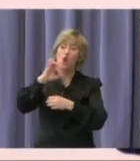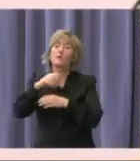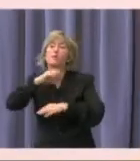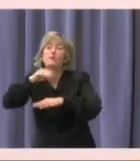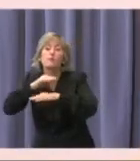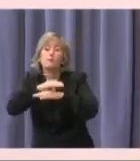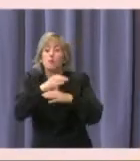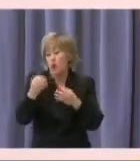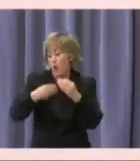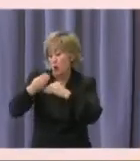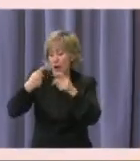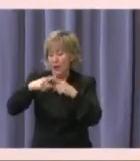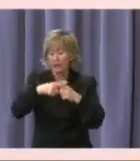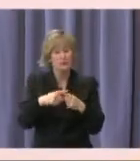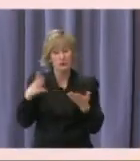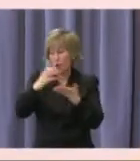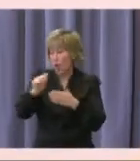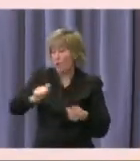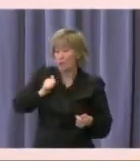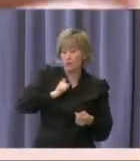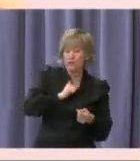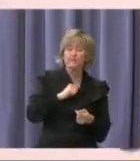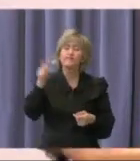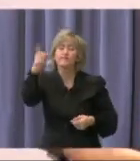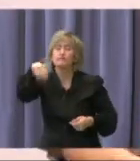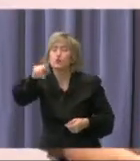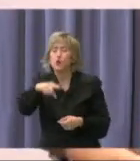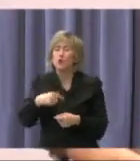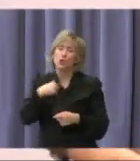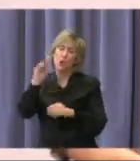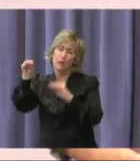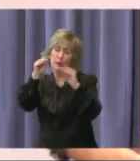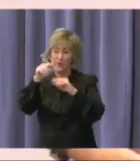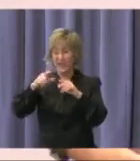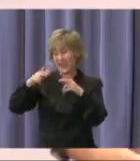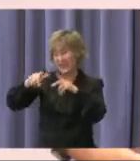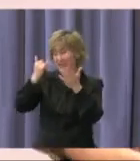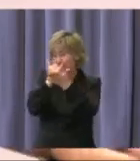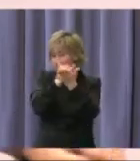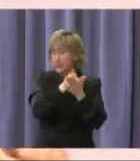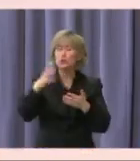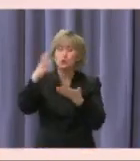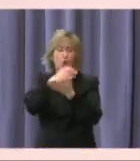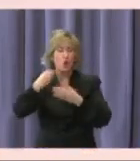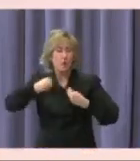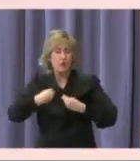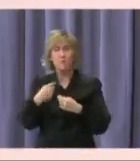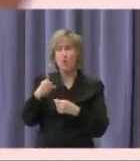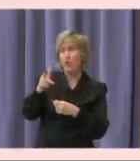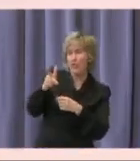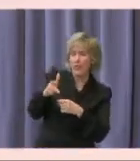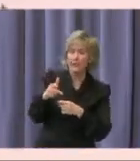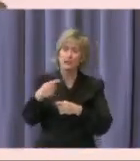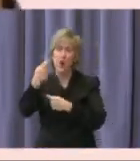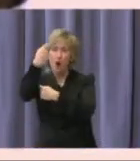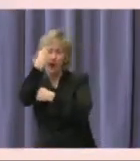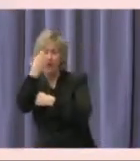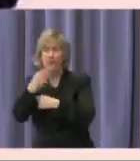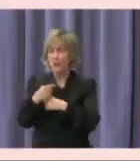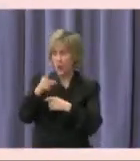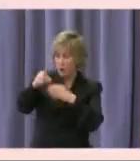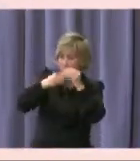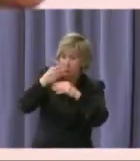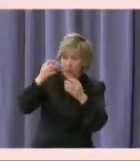mismas oportunidades. Yo siempre que pregunto en clase, ¿estáis de acuerdo con que todo el mundo tenga los mismos deberes, obligaciones y oportunidades? Y todo el mundo dice, sí, digo, uy, qué bien, todos